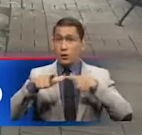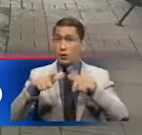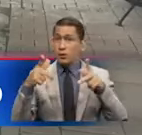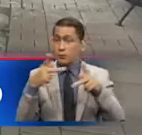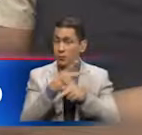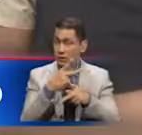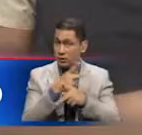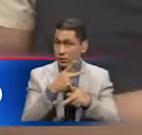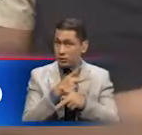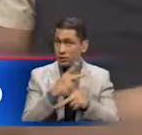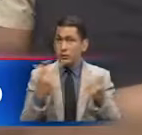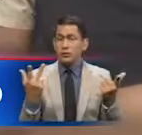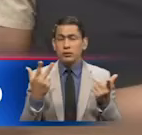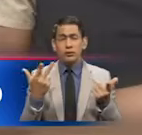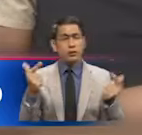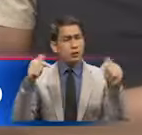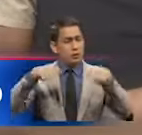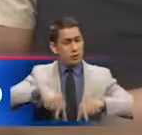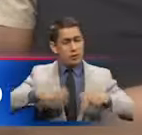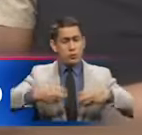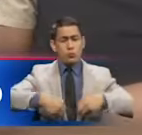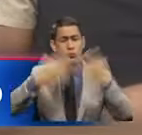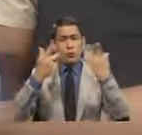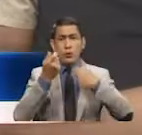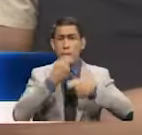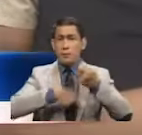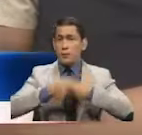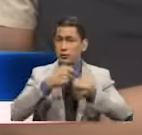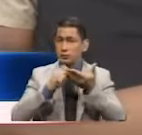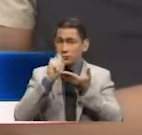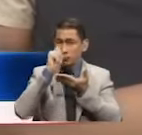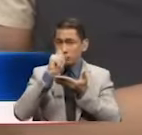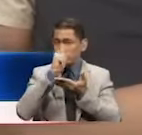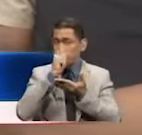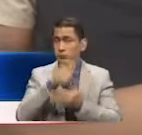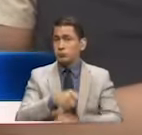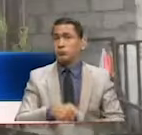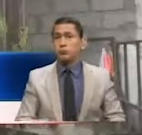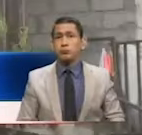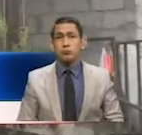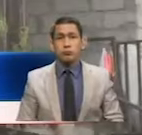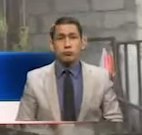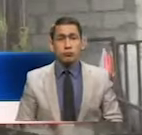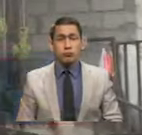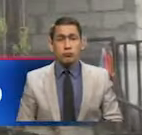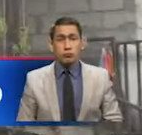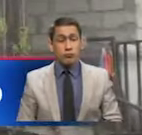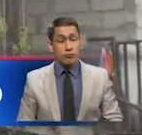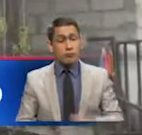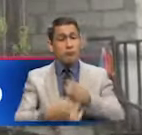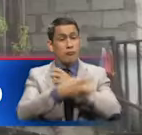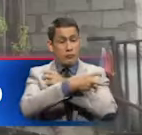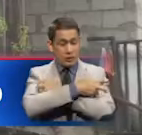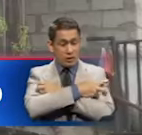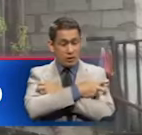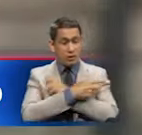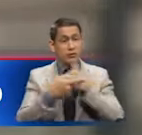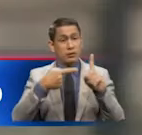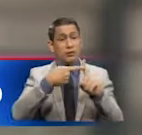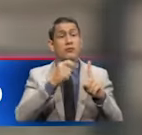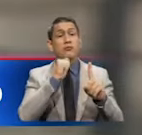cuanto al consumo y expendio de sustancias sujetas a fiscalización. El occiso no fue